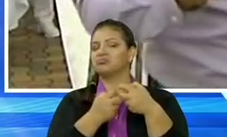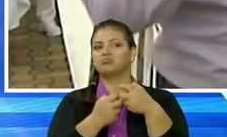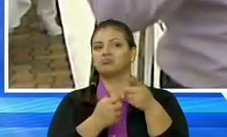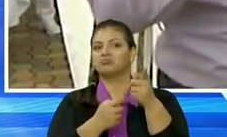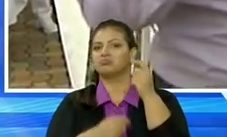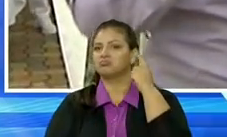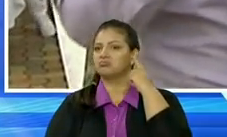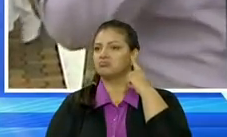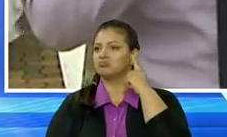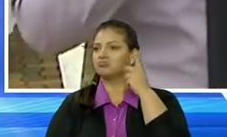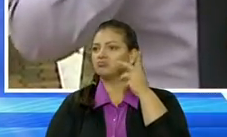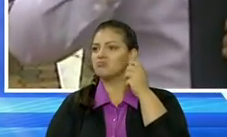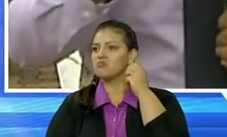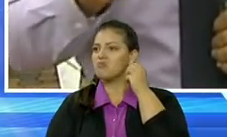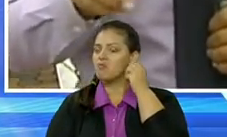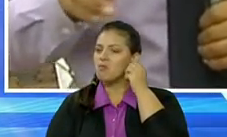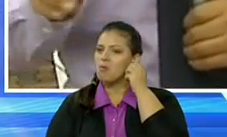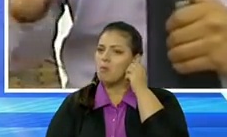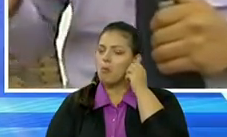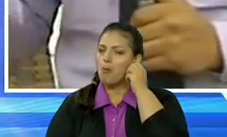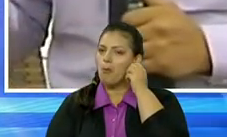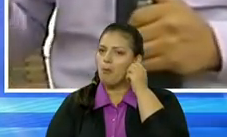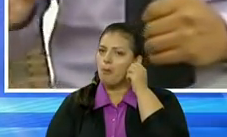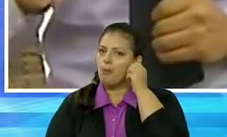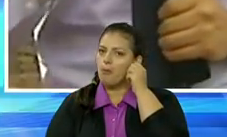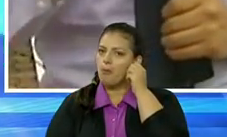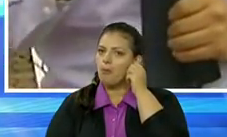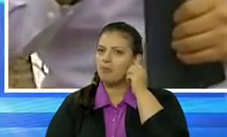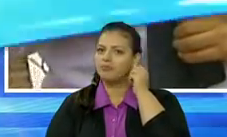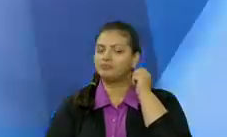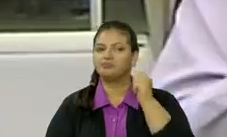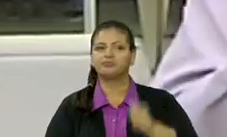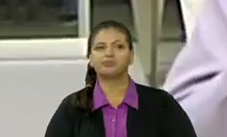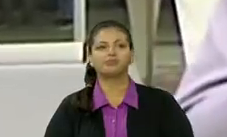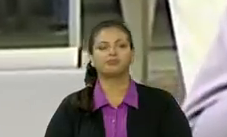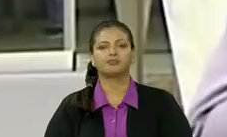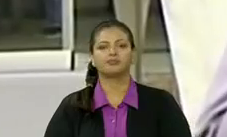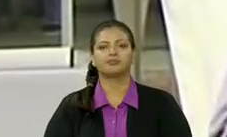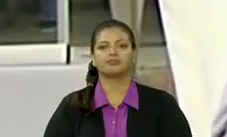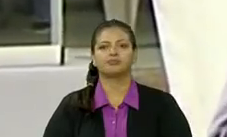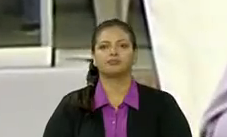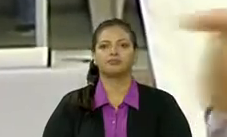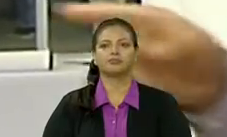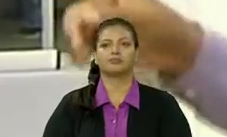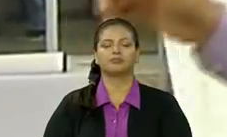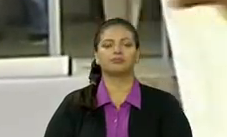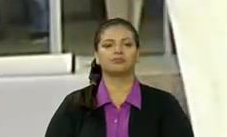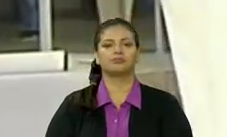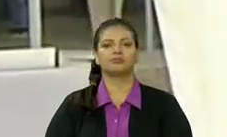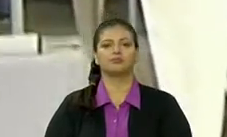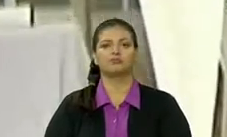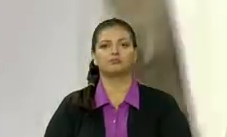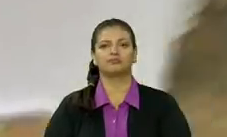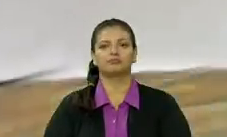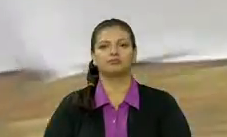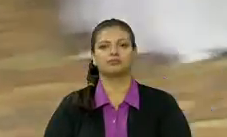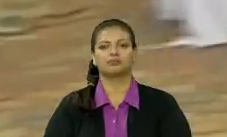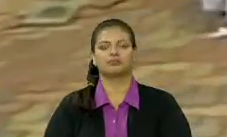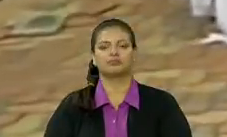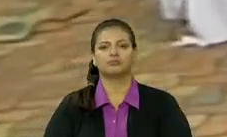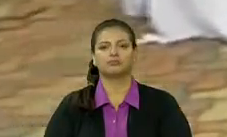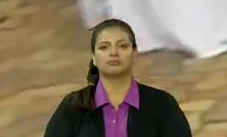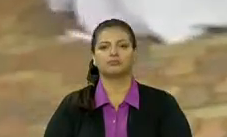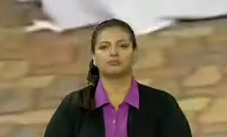Tabaco, 31 de mayo. Y esto también se realiza en diferentes hospitales, no solo del país, sino a nivel mundial. Y, por ejemplo, aquí en